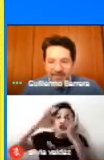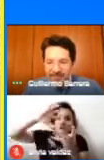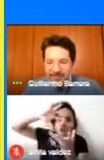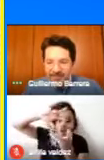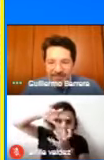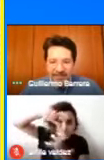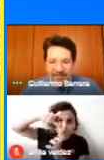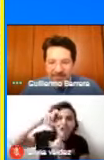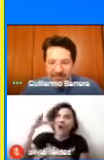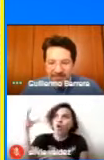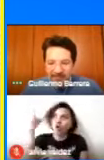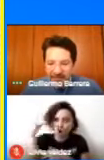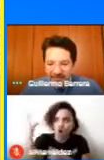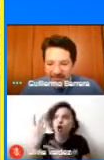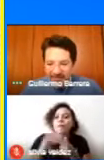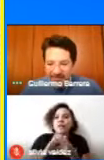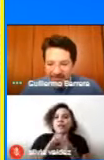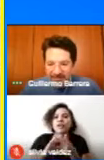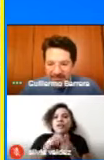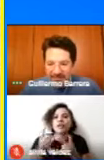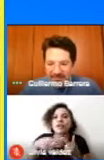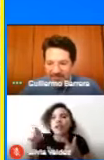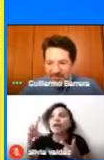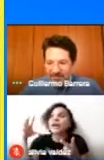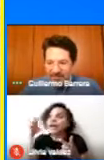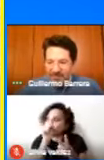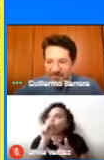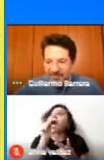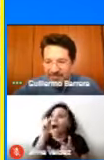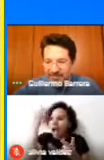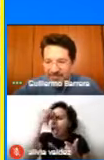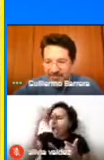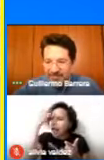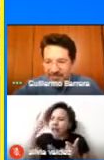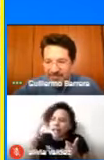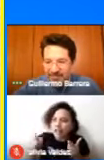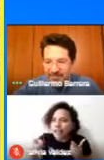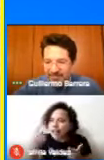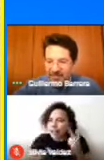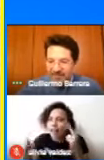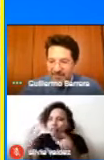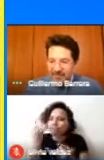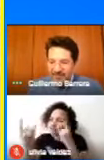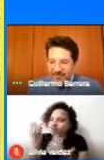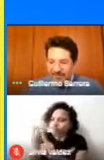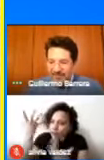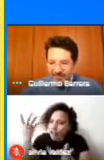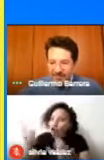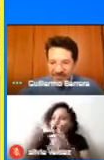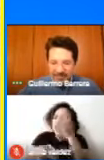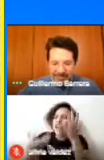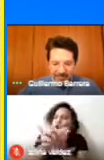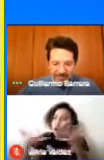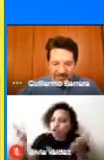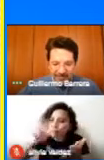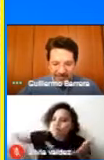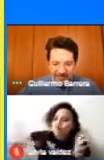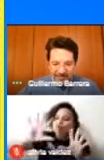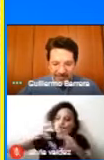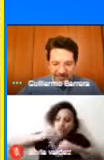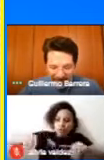de Colombia, llevamos a que ellos identifiquen qué atractivos o qué recursos hay en su